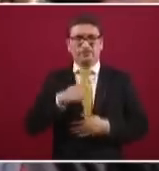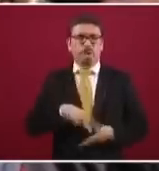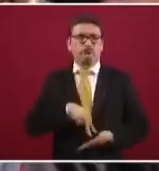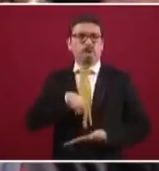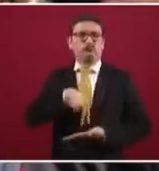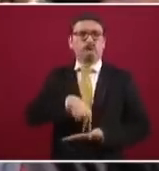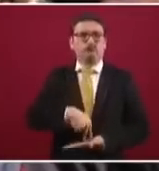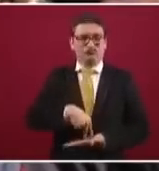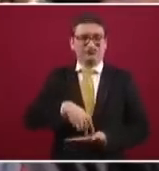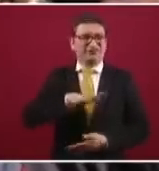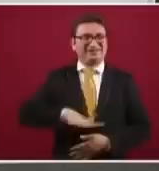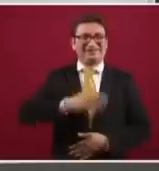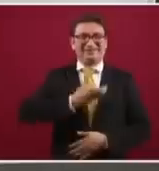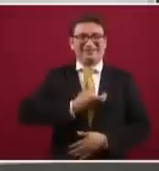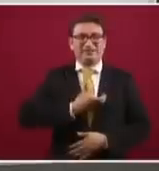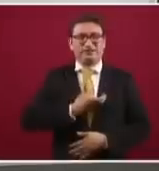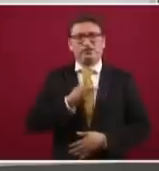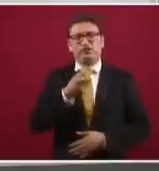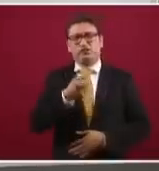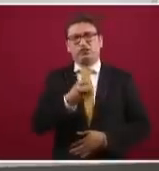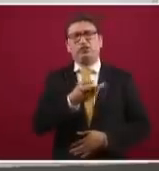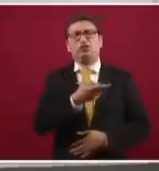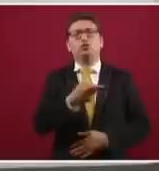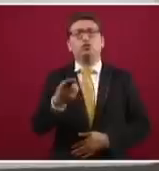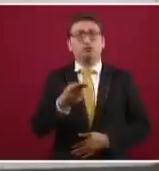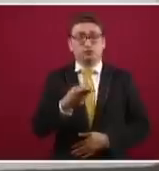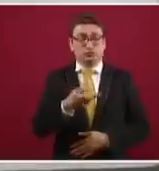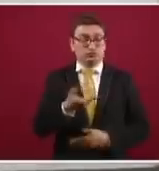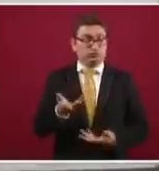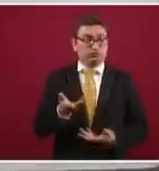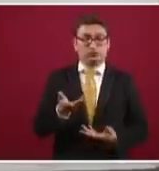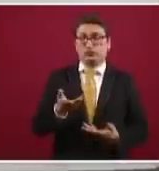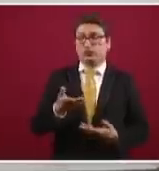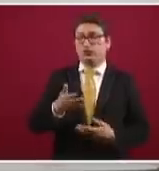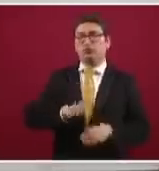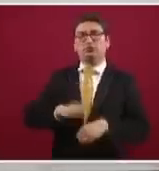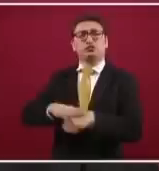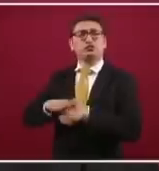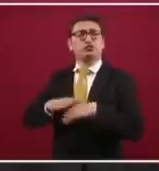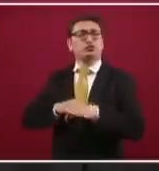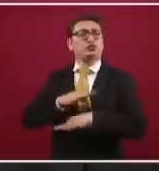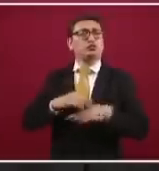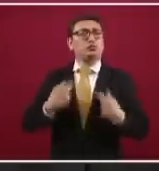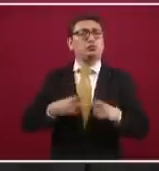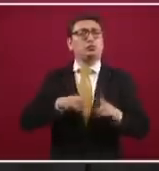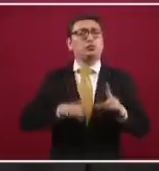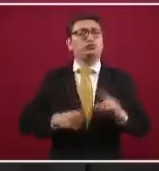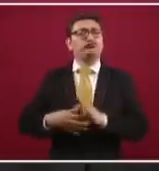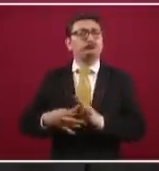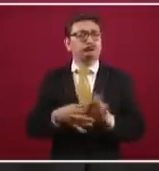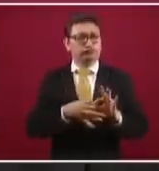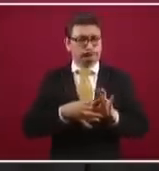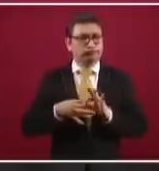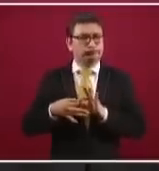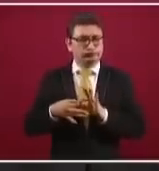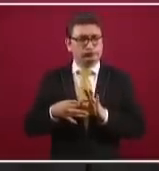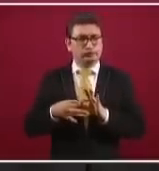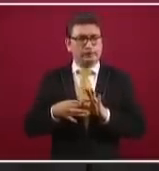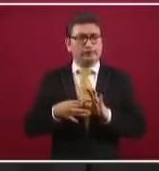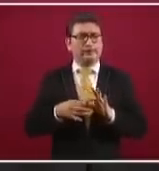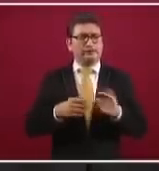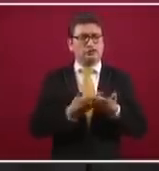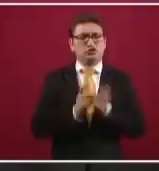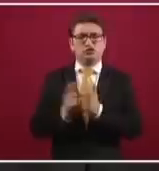Presidencial, ¿usted llamará a la unidad nacional a dejar atrás la